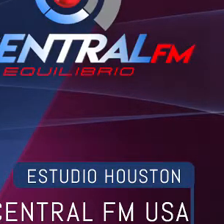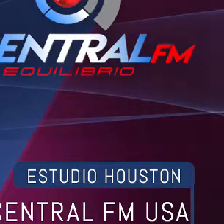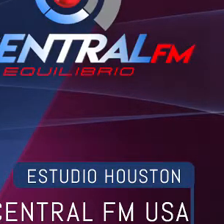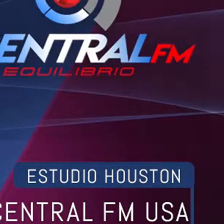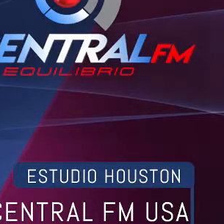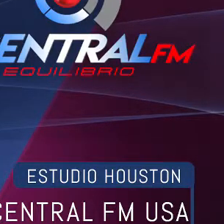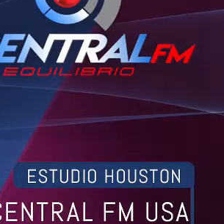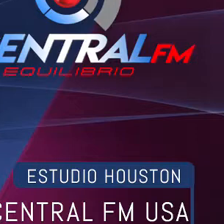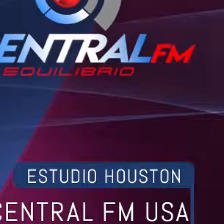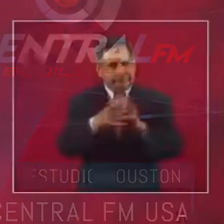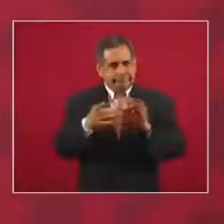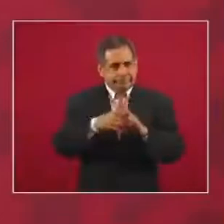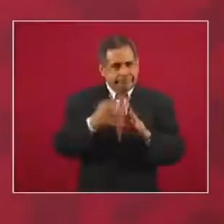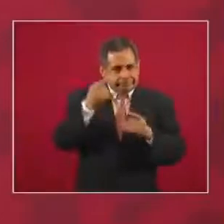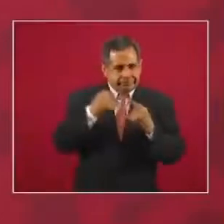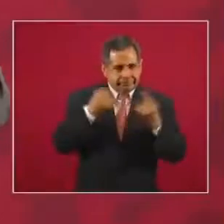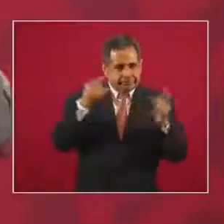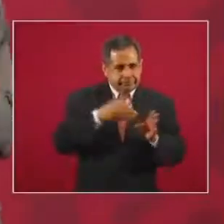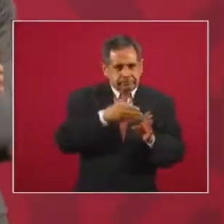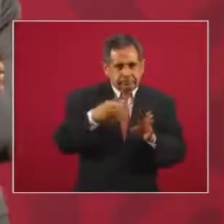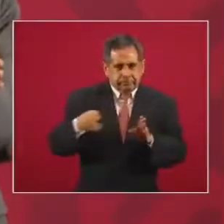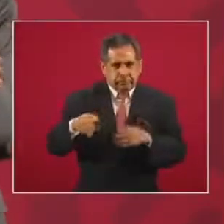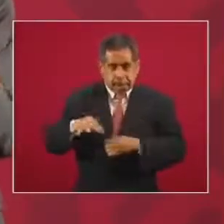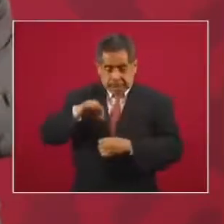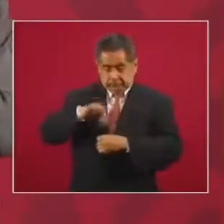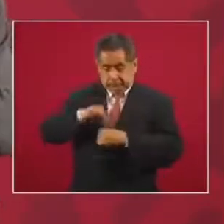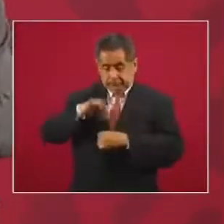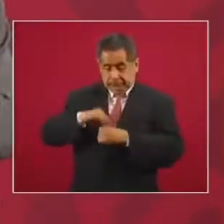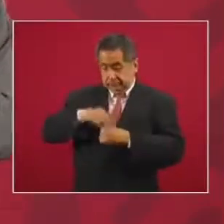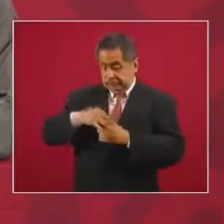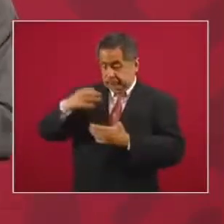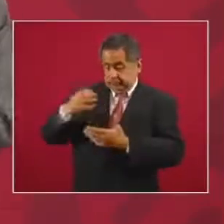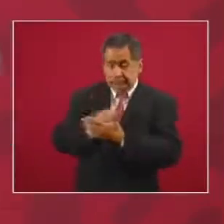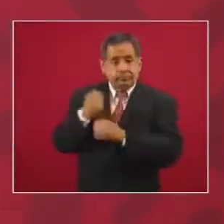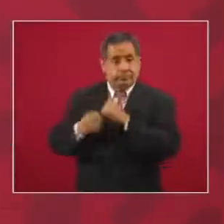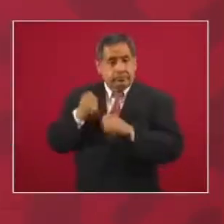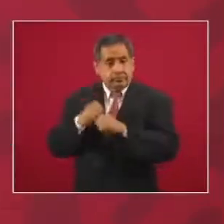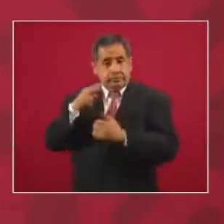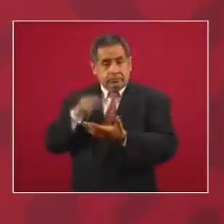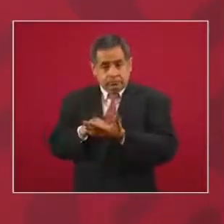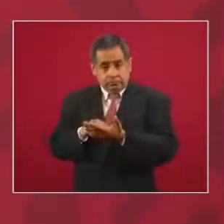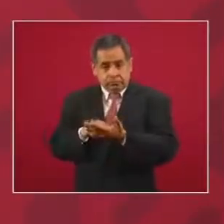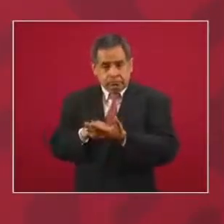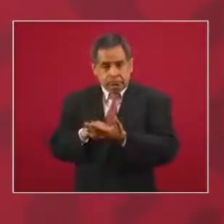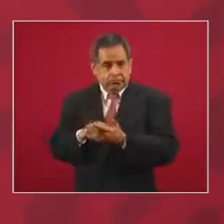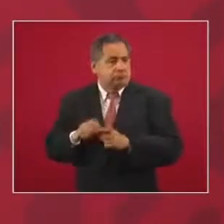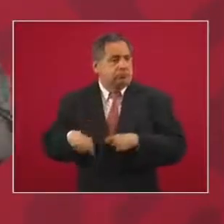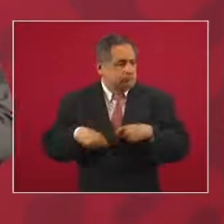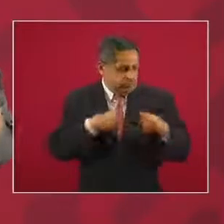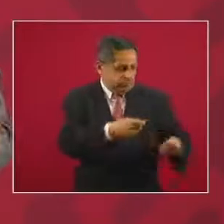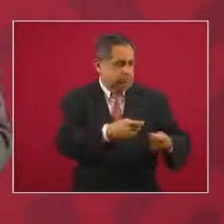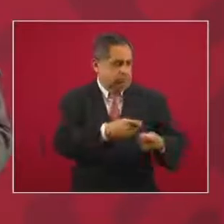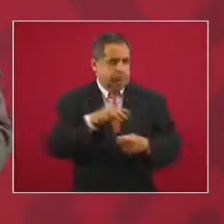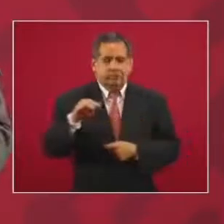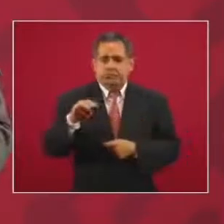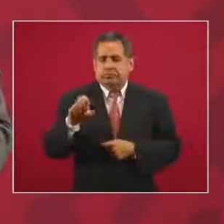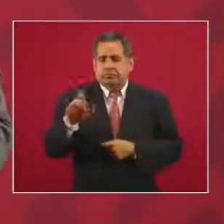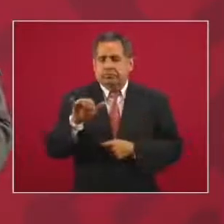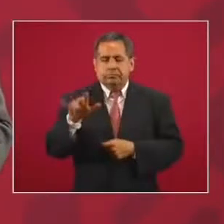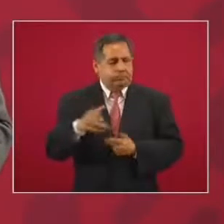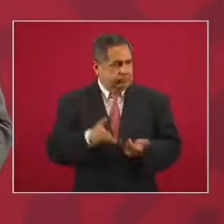electoral. Esto fue lo que dijo. Pasó la elección del 2000 y se entregó